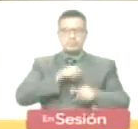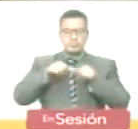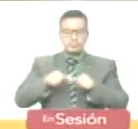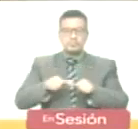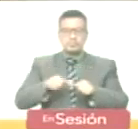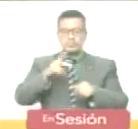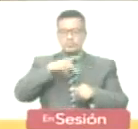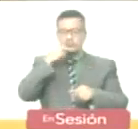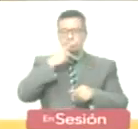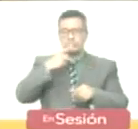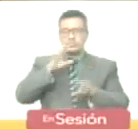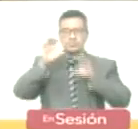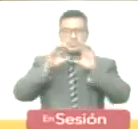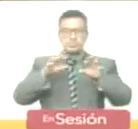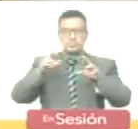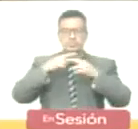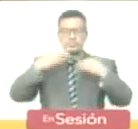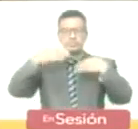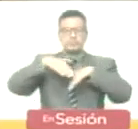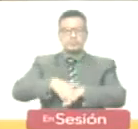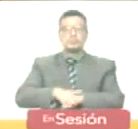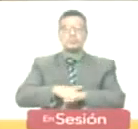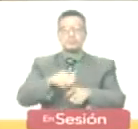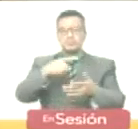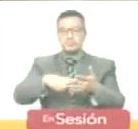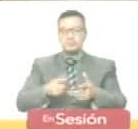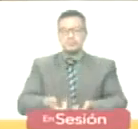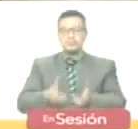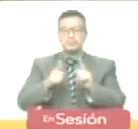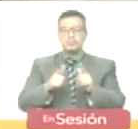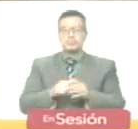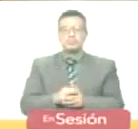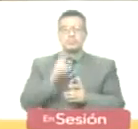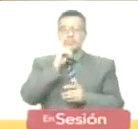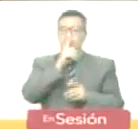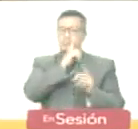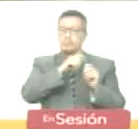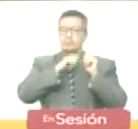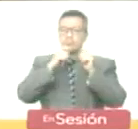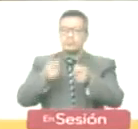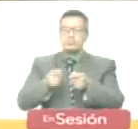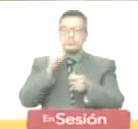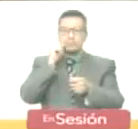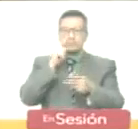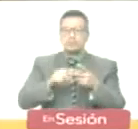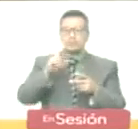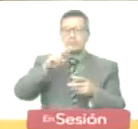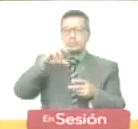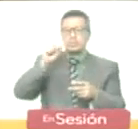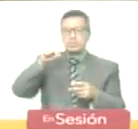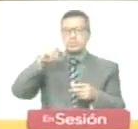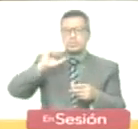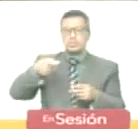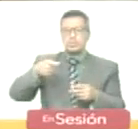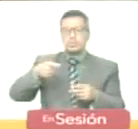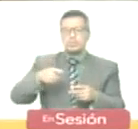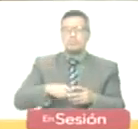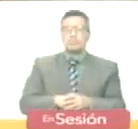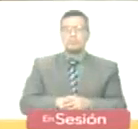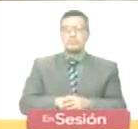de Política Exterior, Soberanía e Integración, mediante el cual autoriza el nombramiento del ciudadano Ramón Antonio Gordils